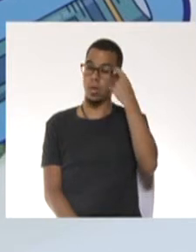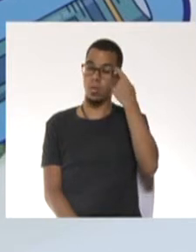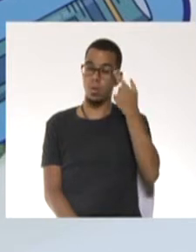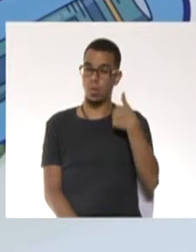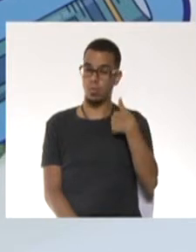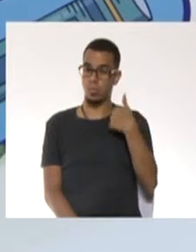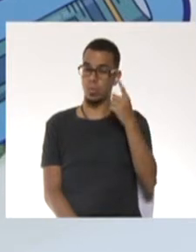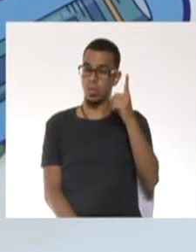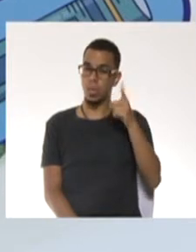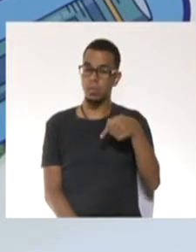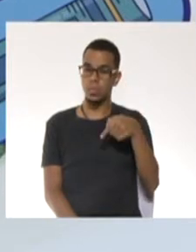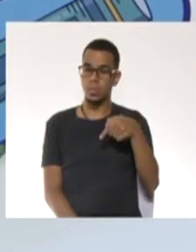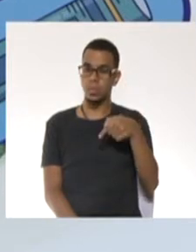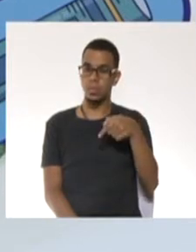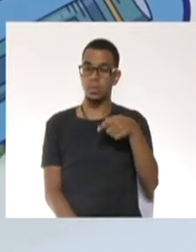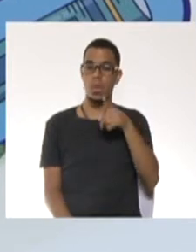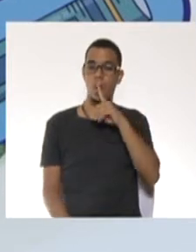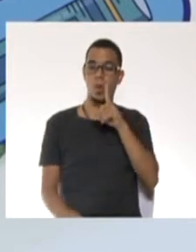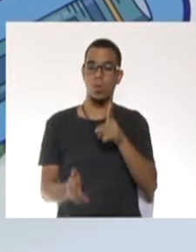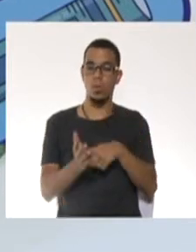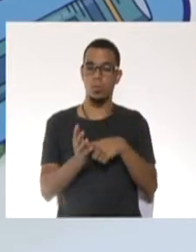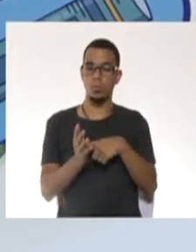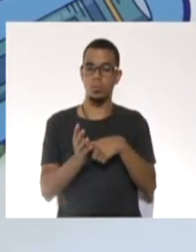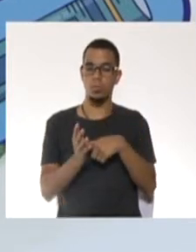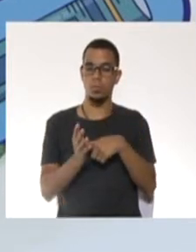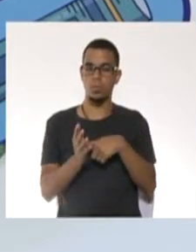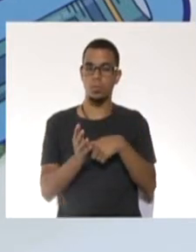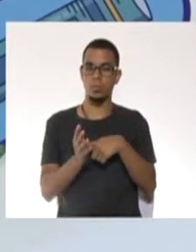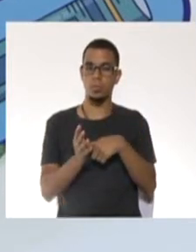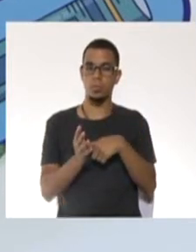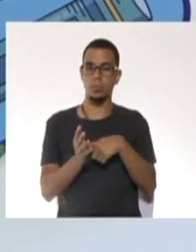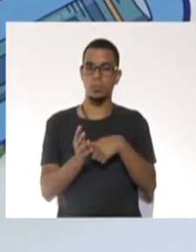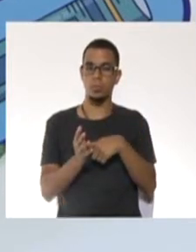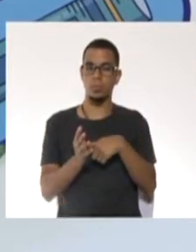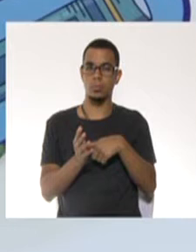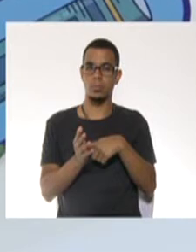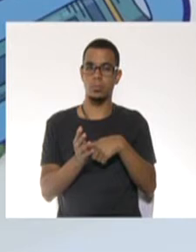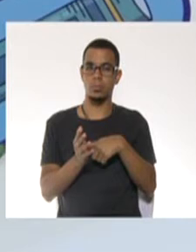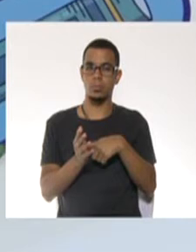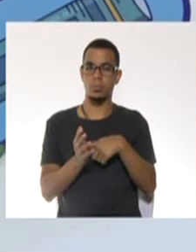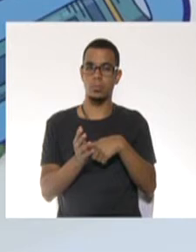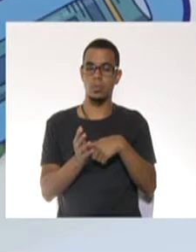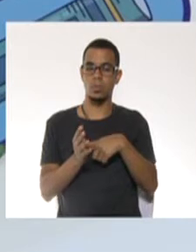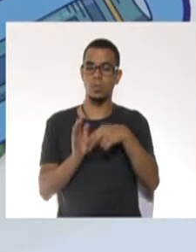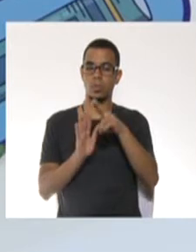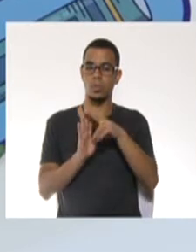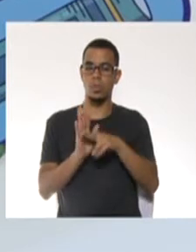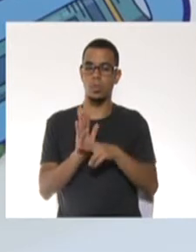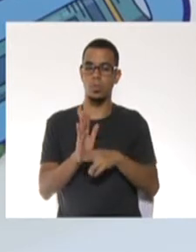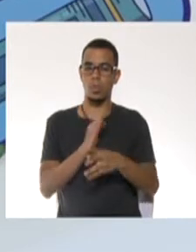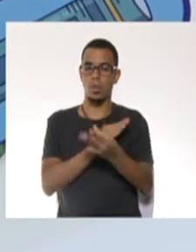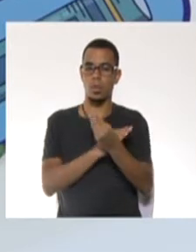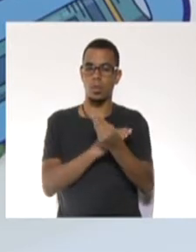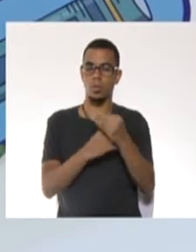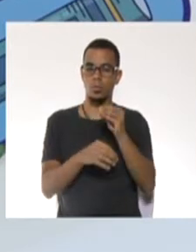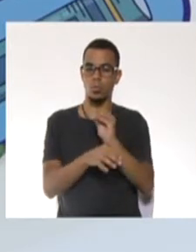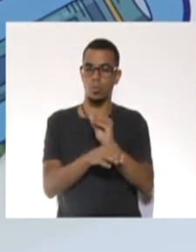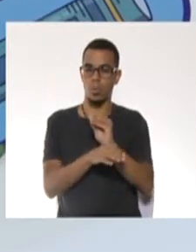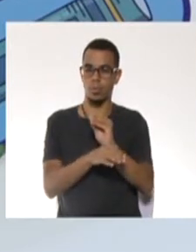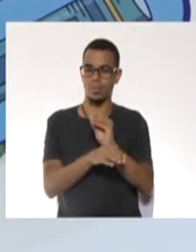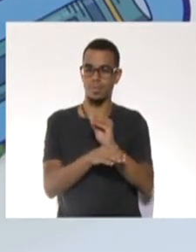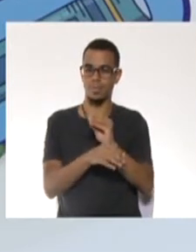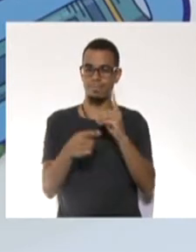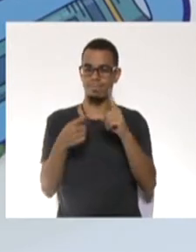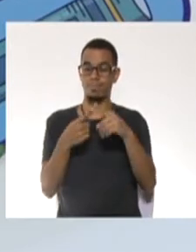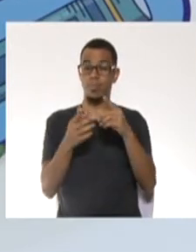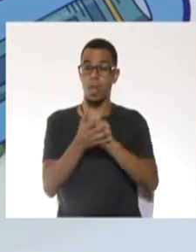de mantener, mis amores, que debemos de tener el distanciamiento social, el lavado de manos,